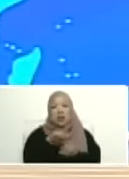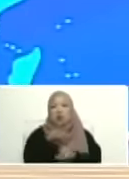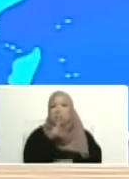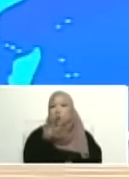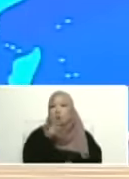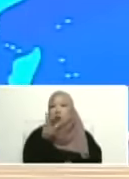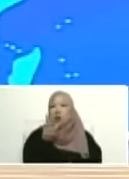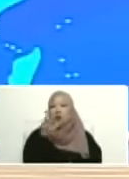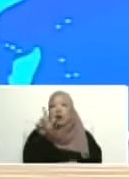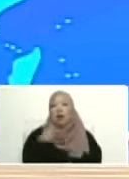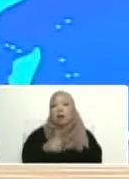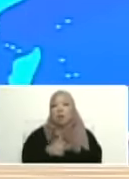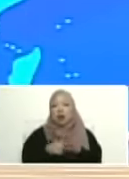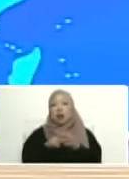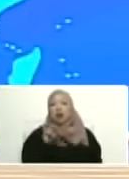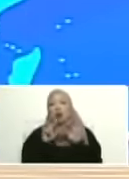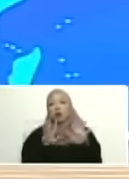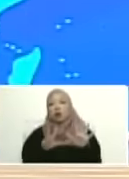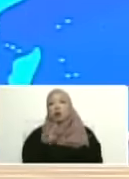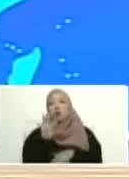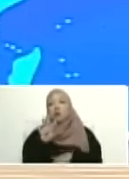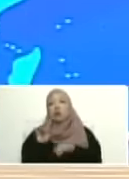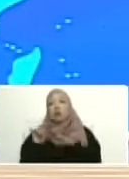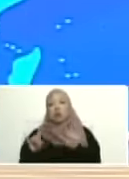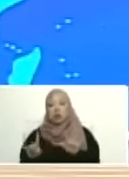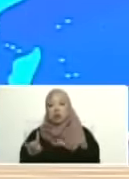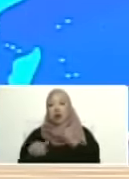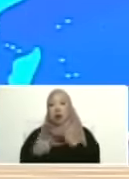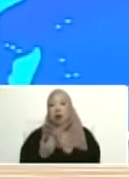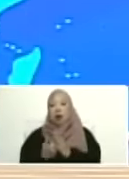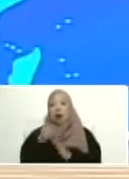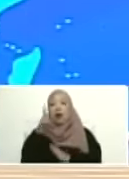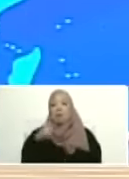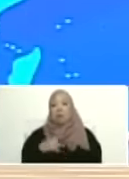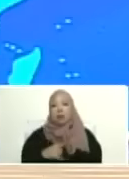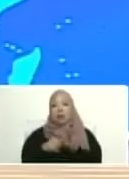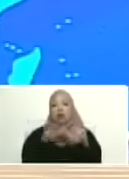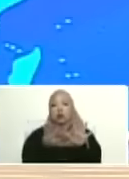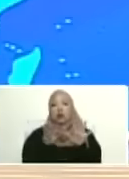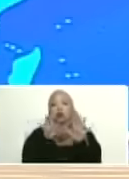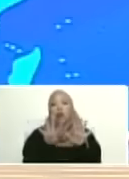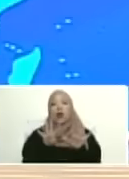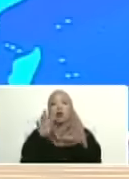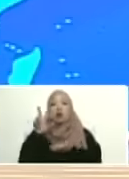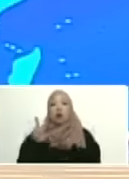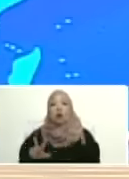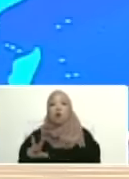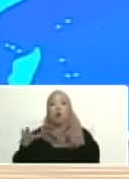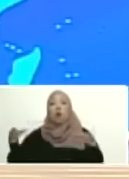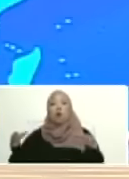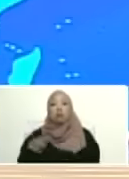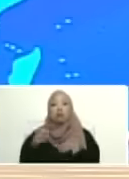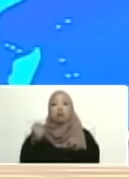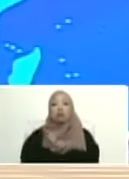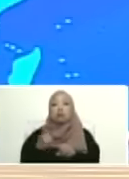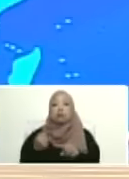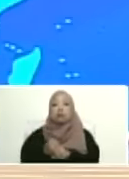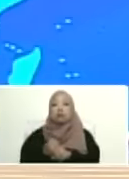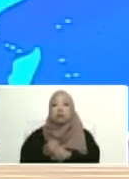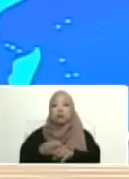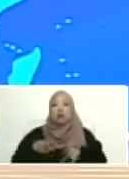En 1846 a 1848, el pueblo se organiza,